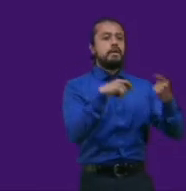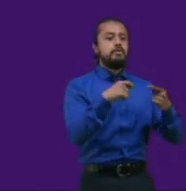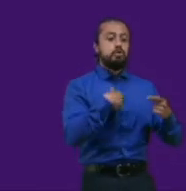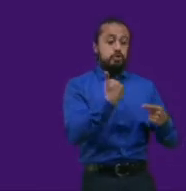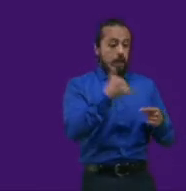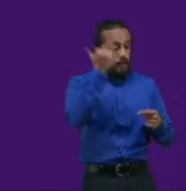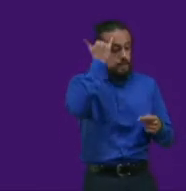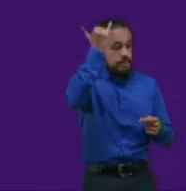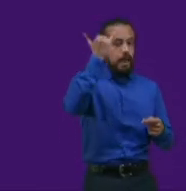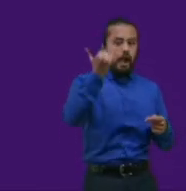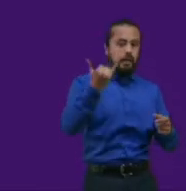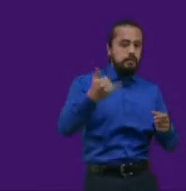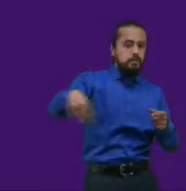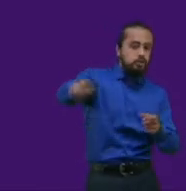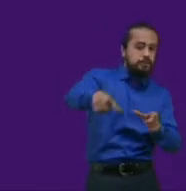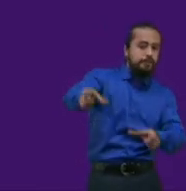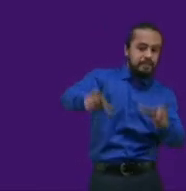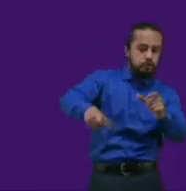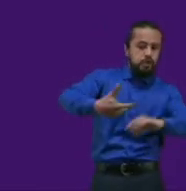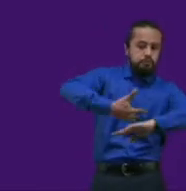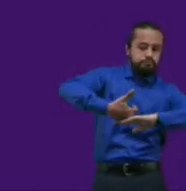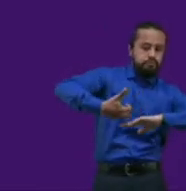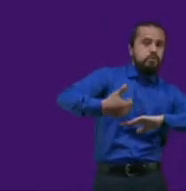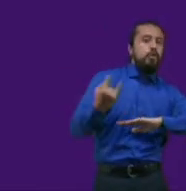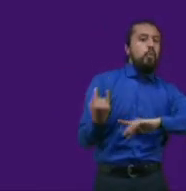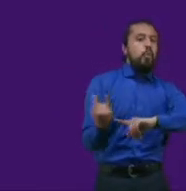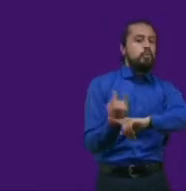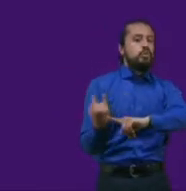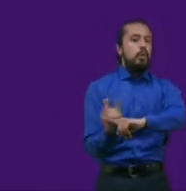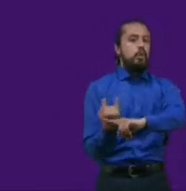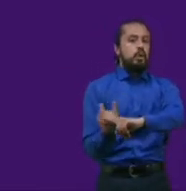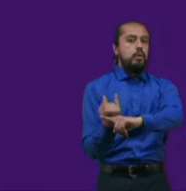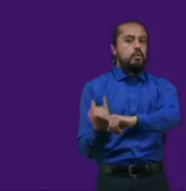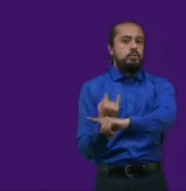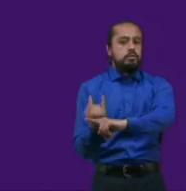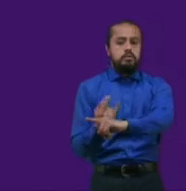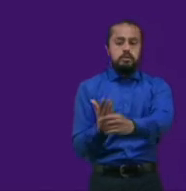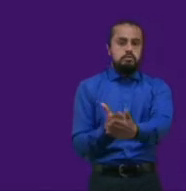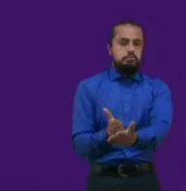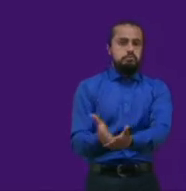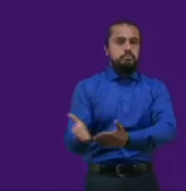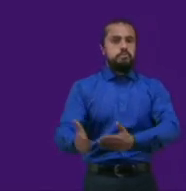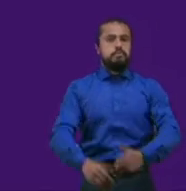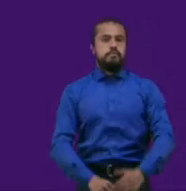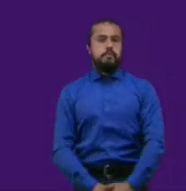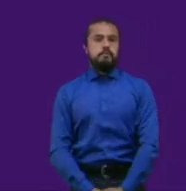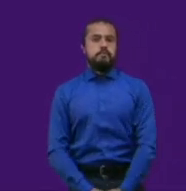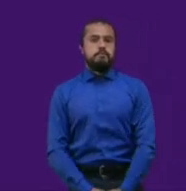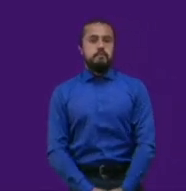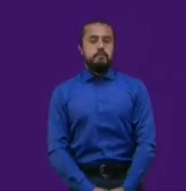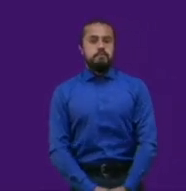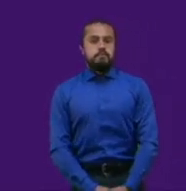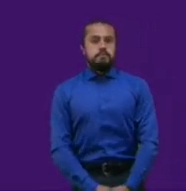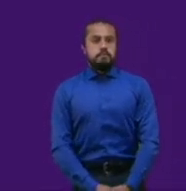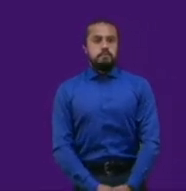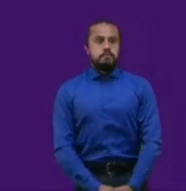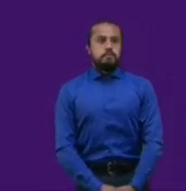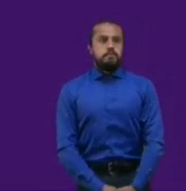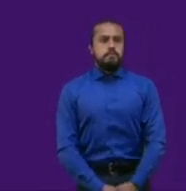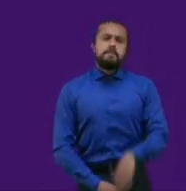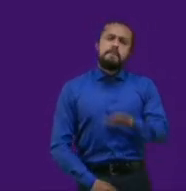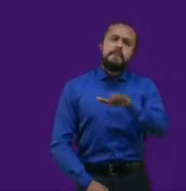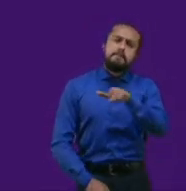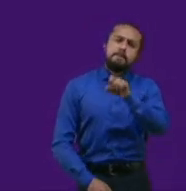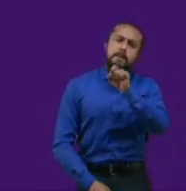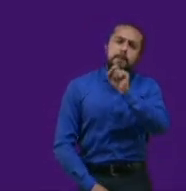es útil para las personas y las personas comienzan a pedirlo muy rápido. Entonces, Simón, ayúdame a entender un poquito, porque